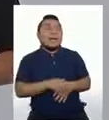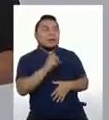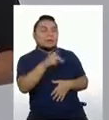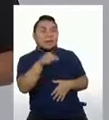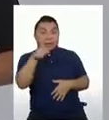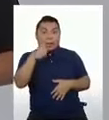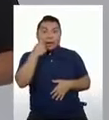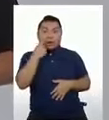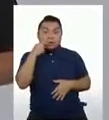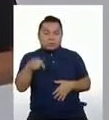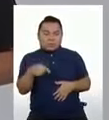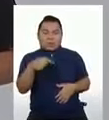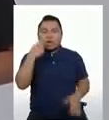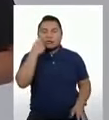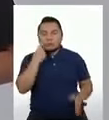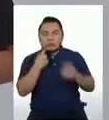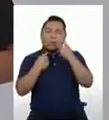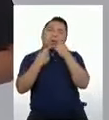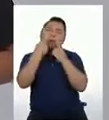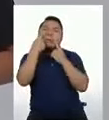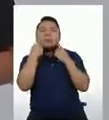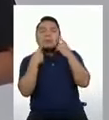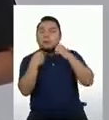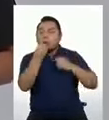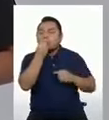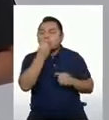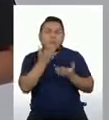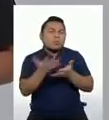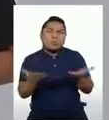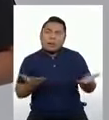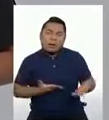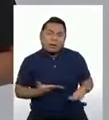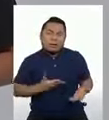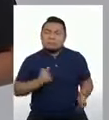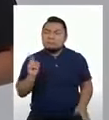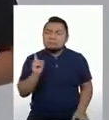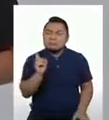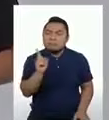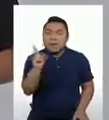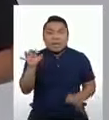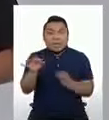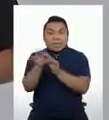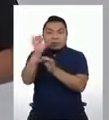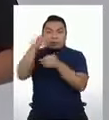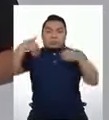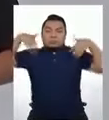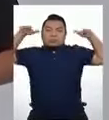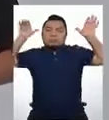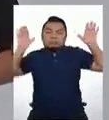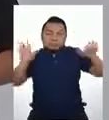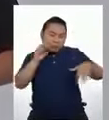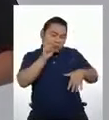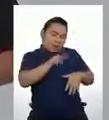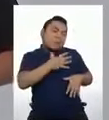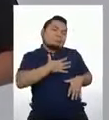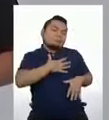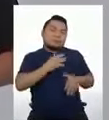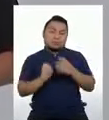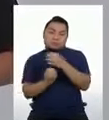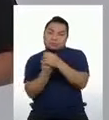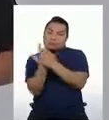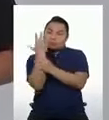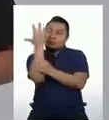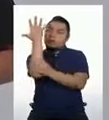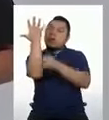hombre estaba llorando porque no consigue comida y el espíritu se apiada de él, convirtiendo un árbol